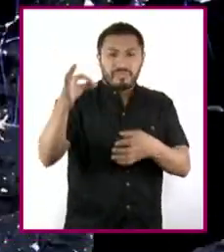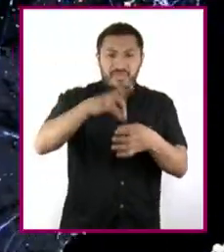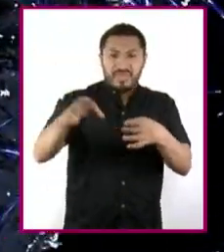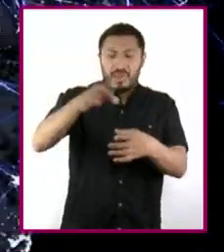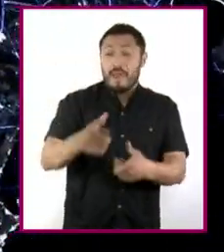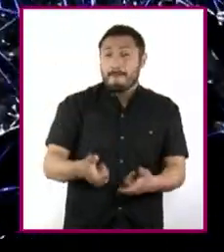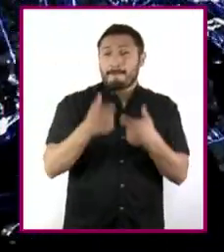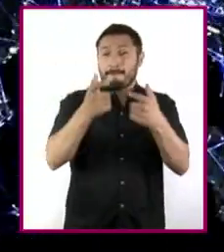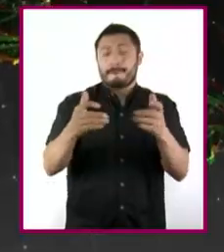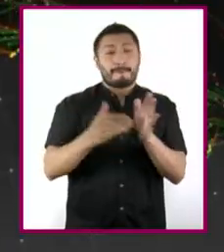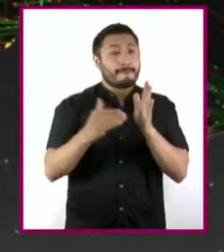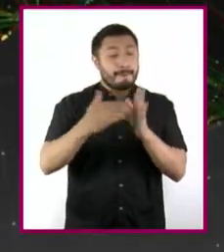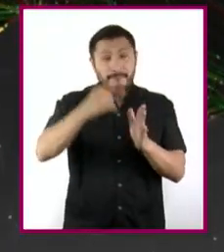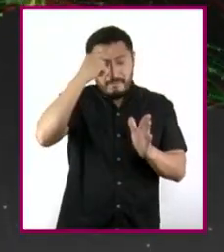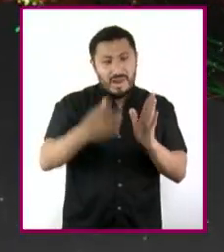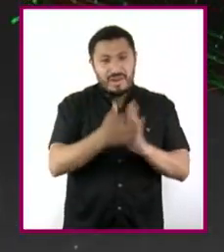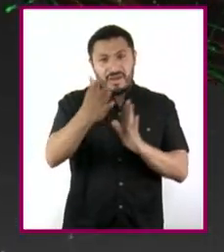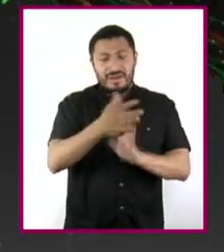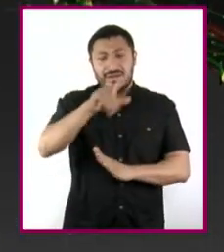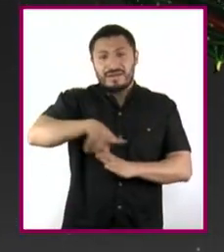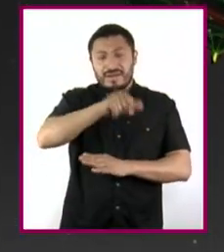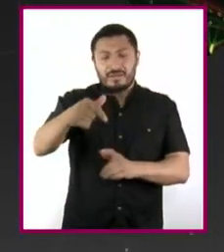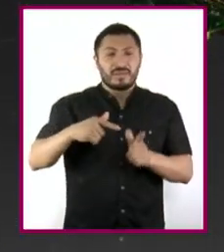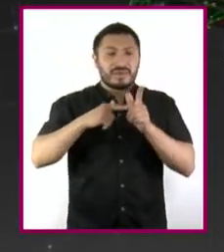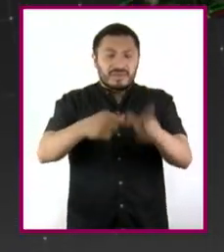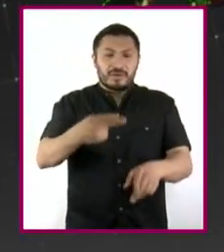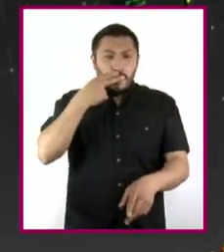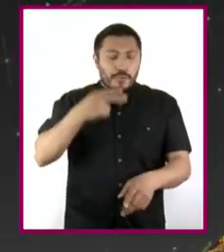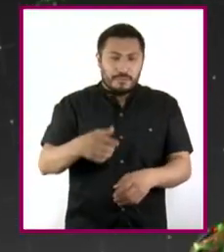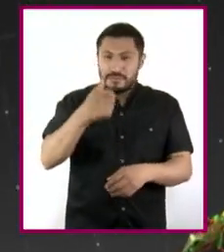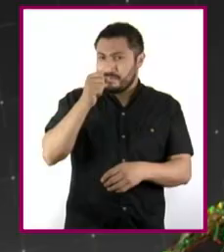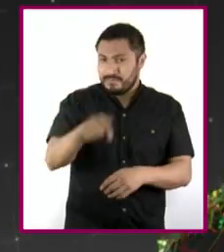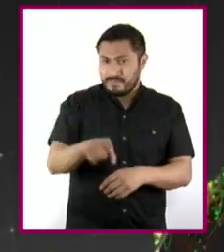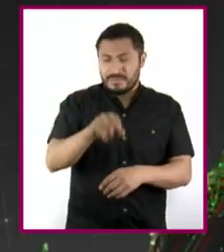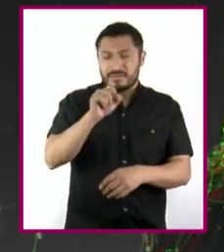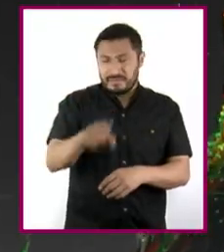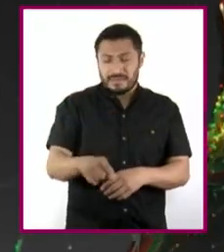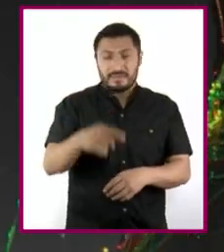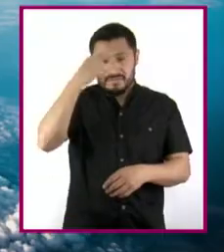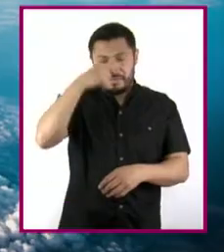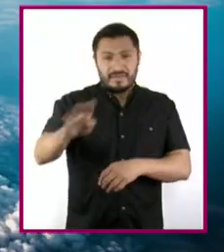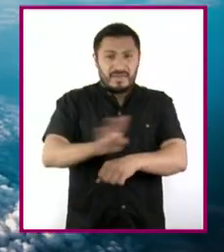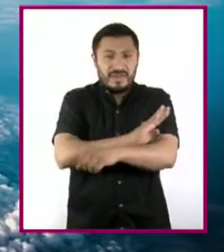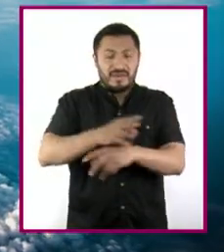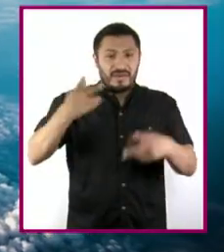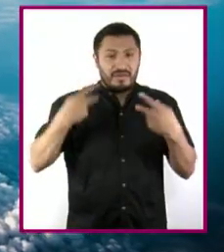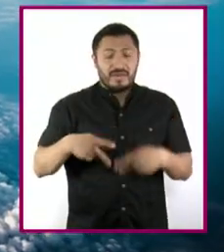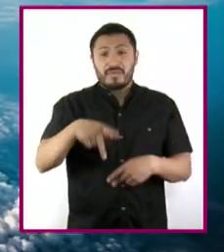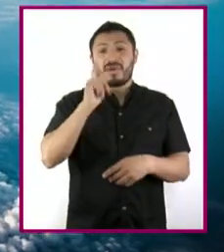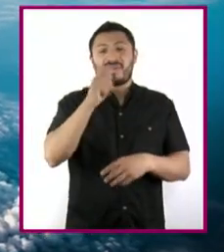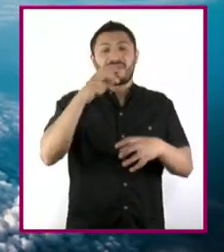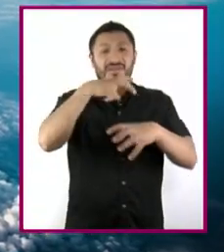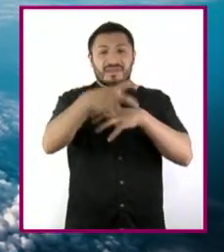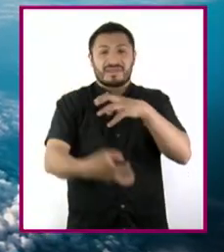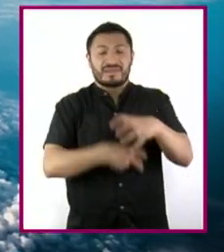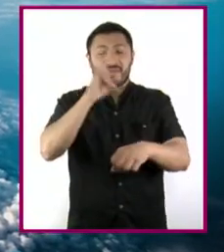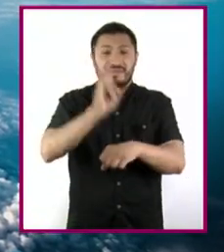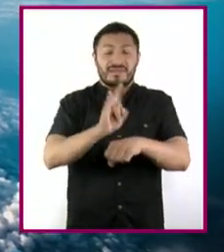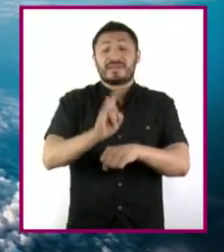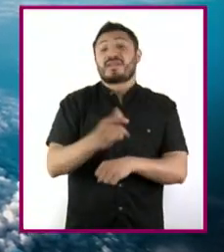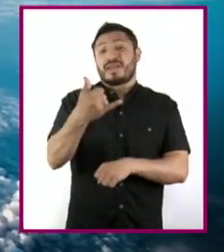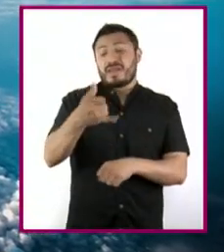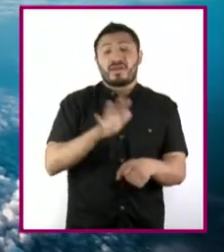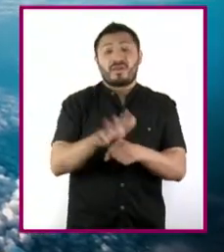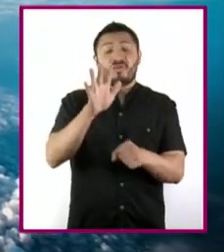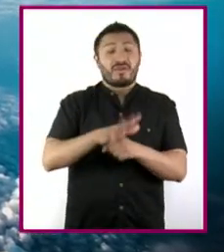incalculables presupuestos para construir y posteriormente mantener operando estos artefactos en beneficio de su población. ¿Pero qué es un satélite artificial y de qué tipos